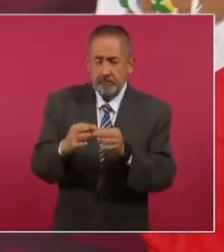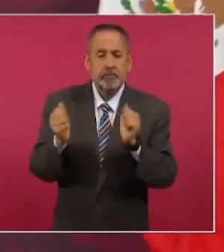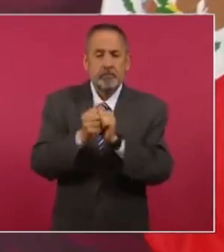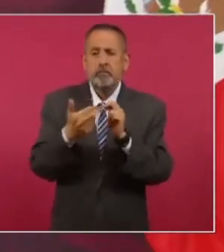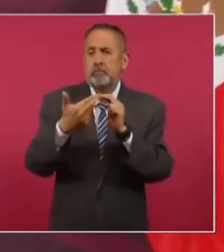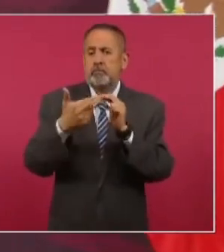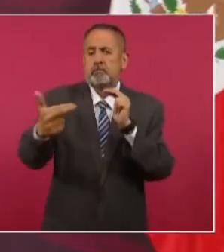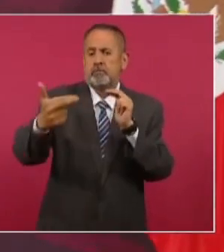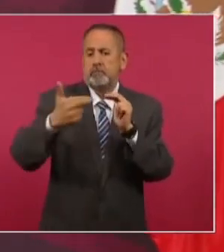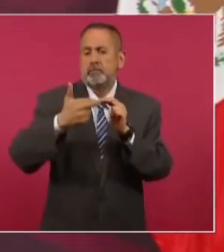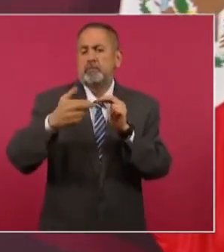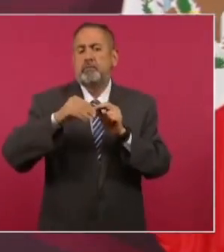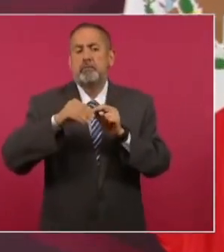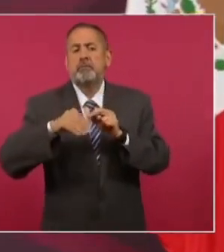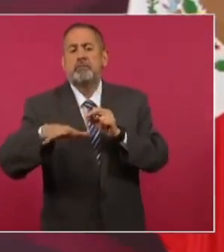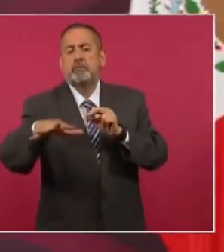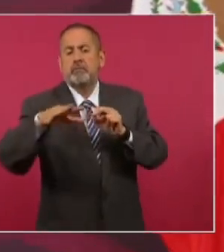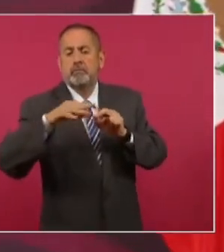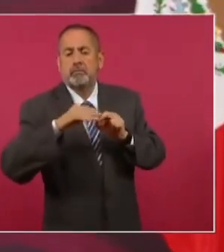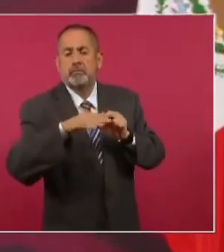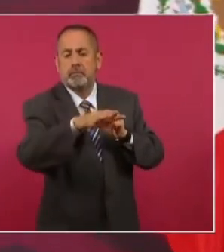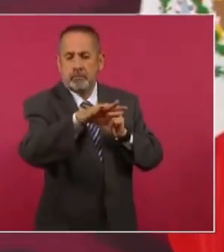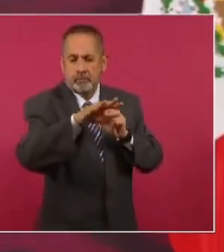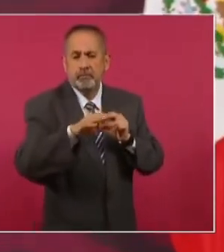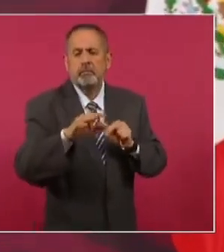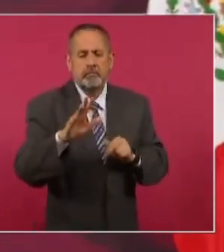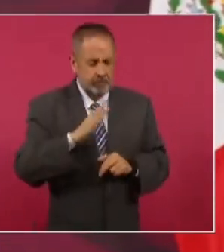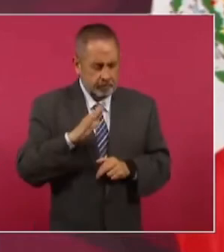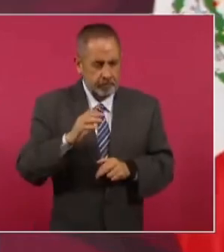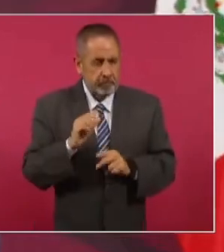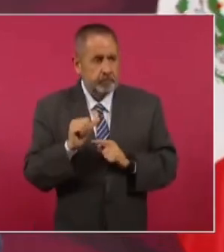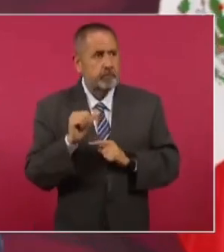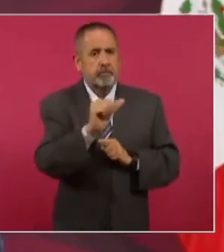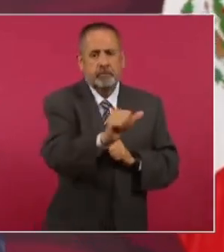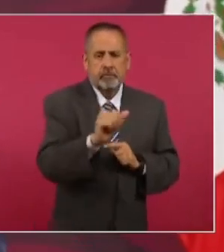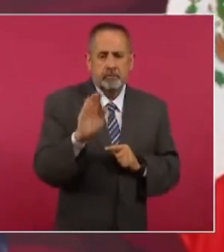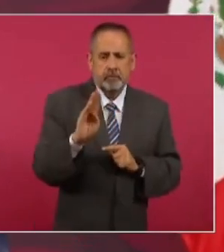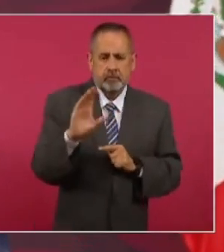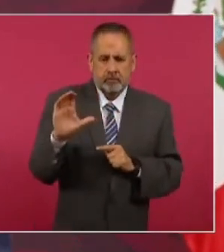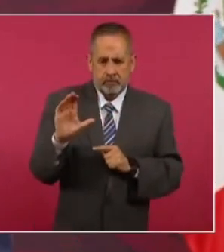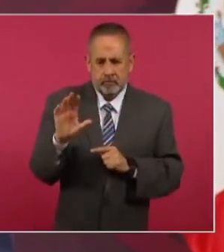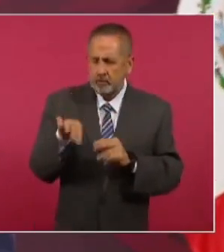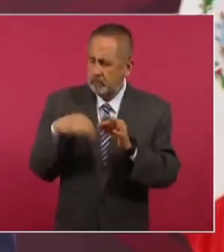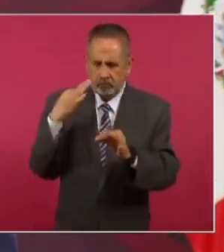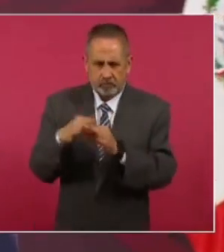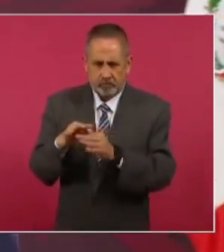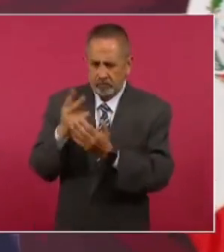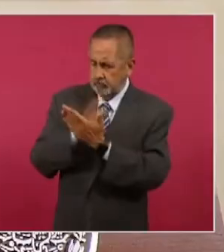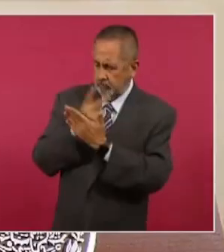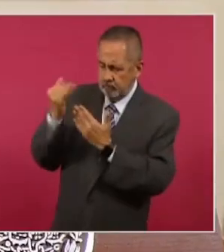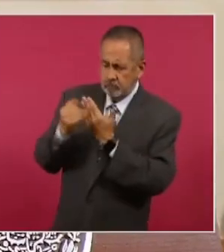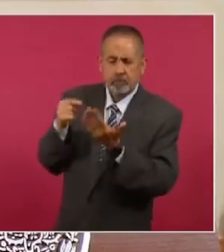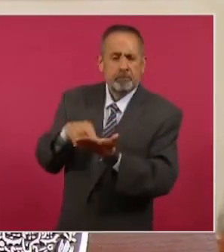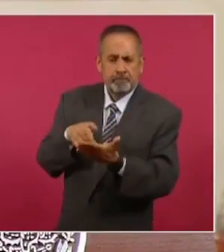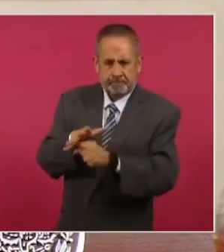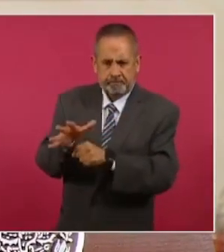transmisión hacia Baja California ya está en el proyecto